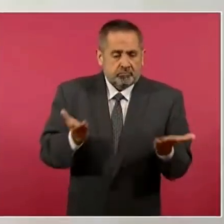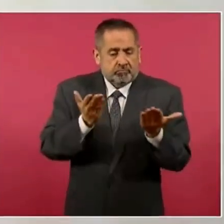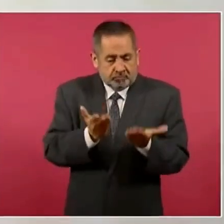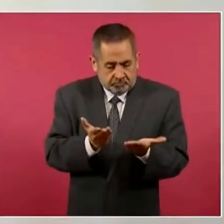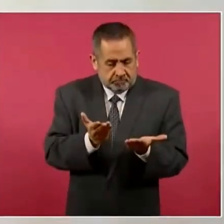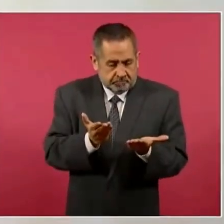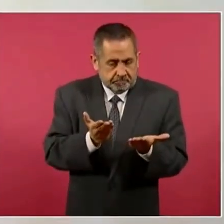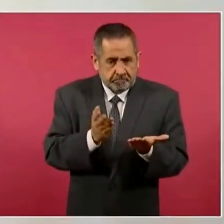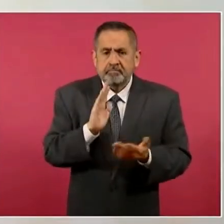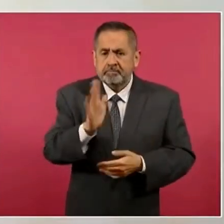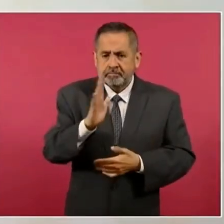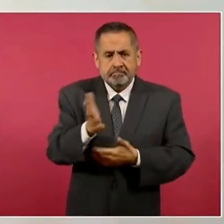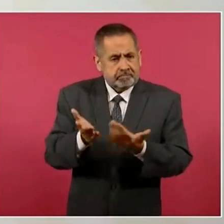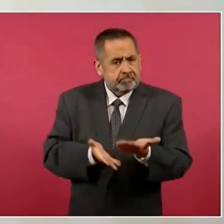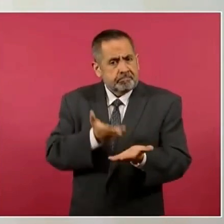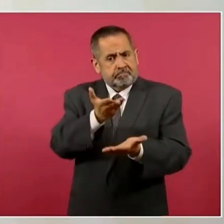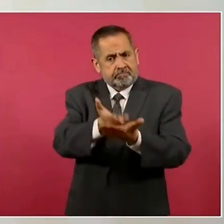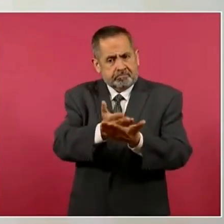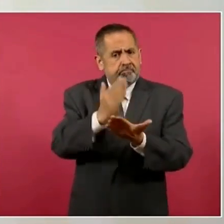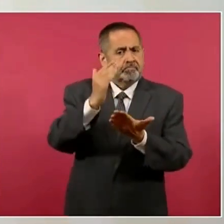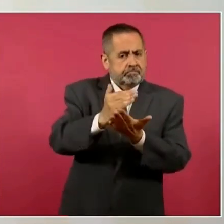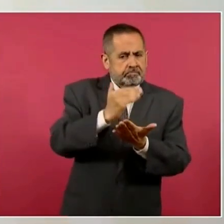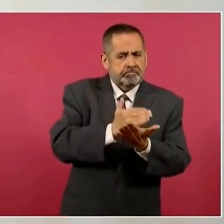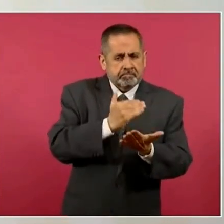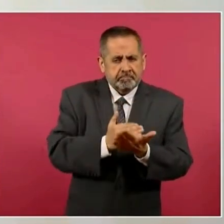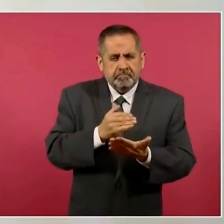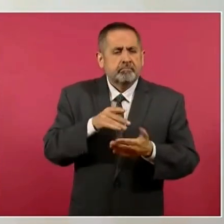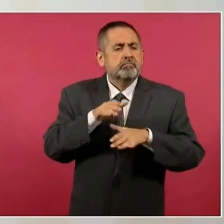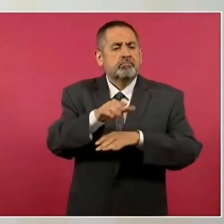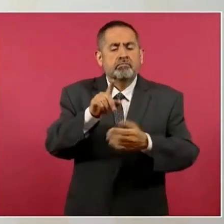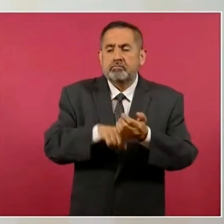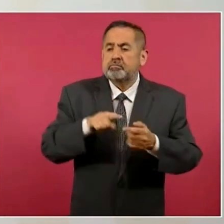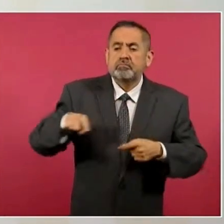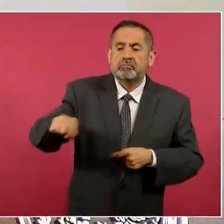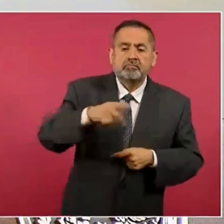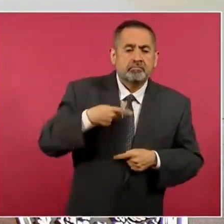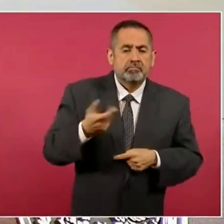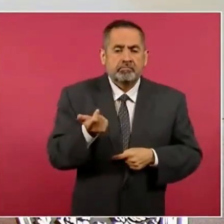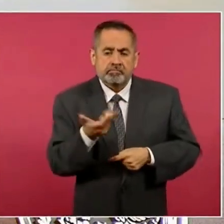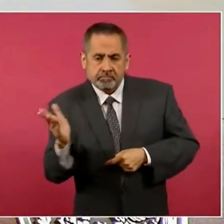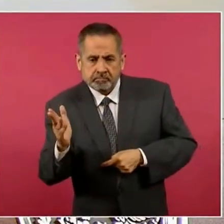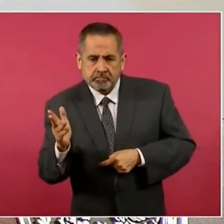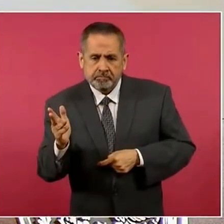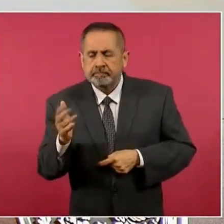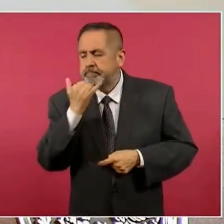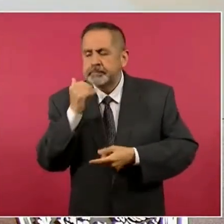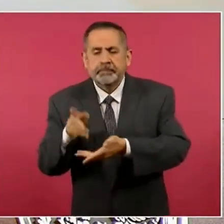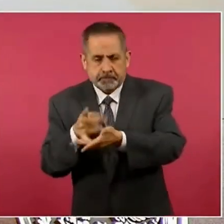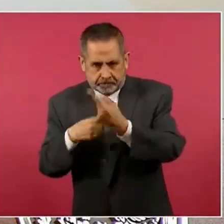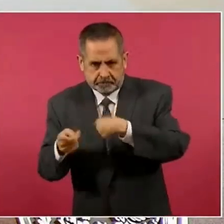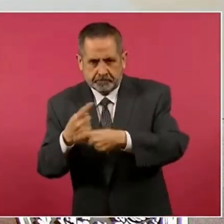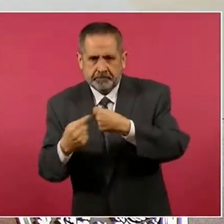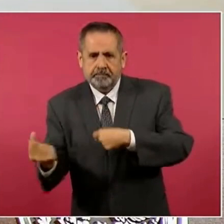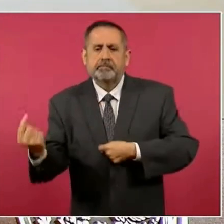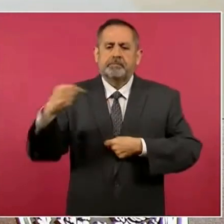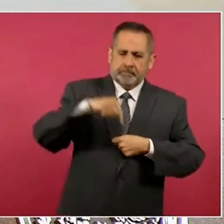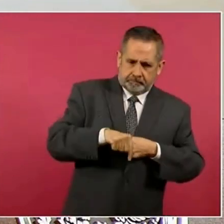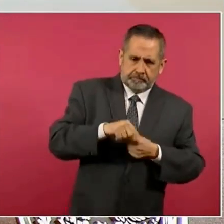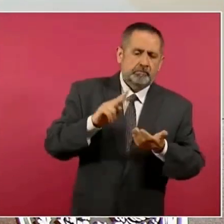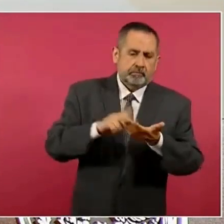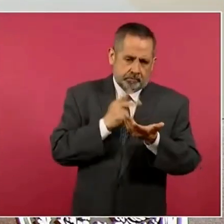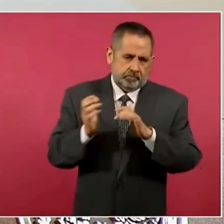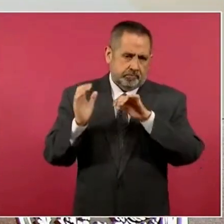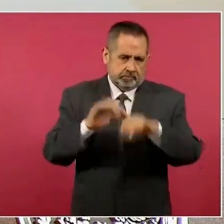hecho propuestas en cuanto a los despidos, a la reinstalación, al acercamiento